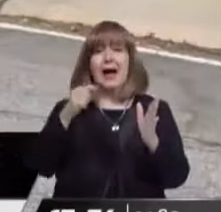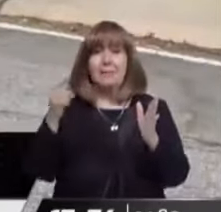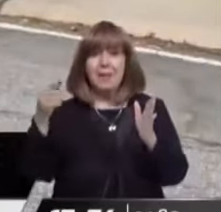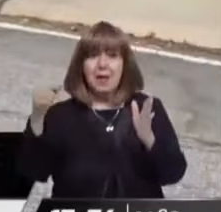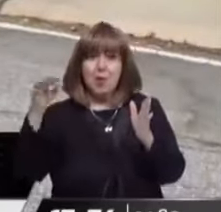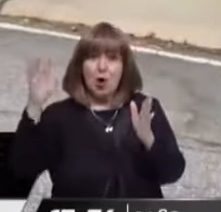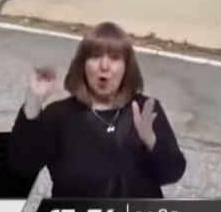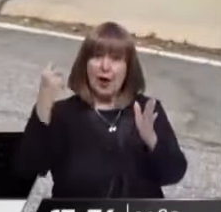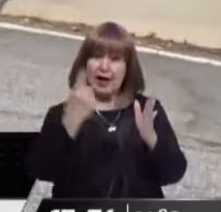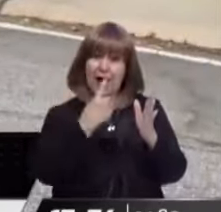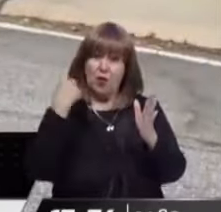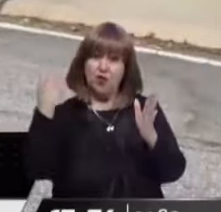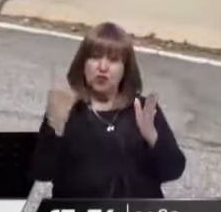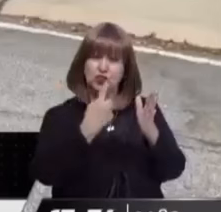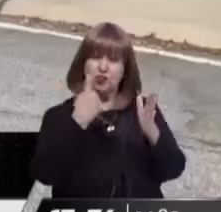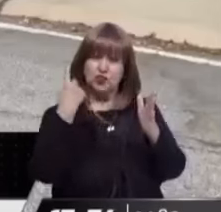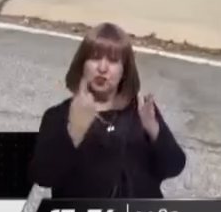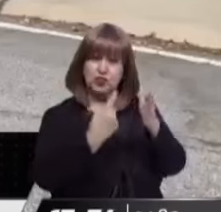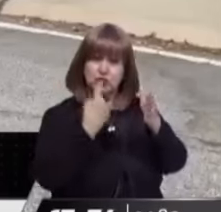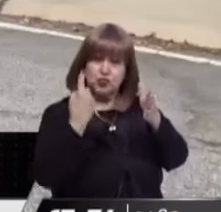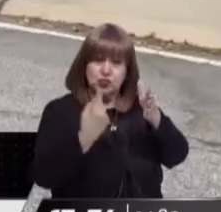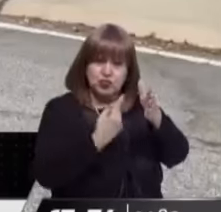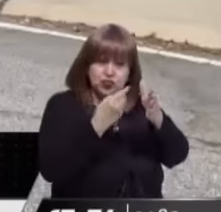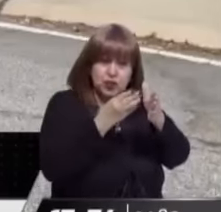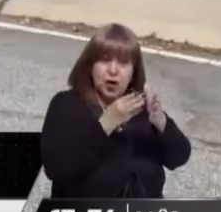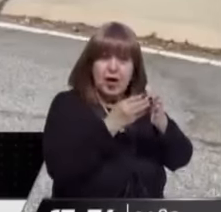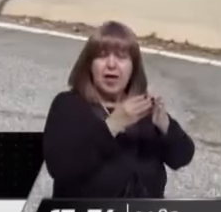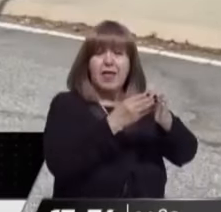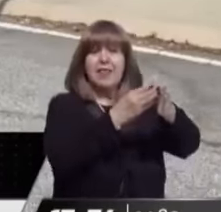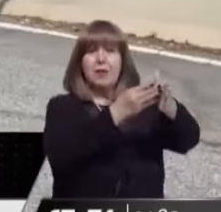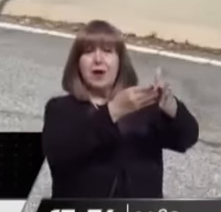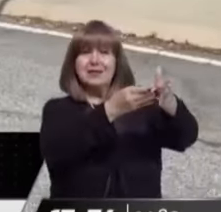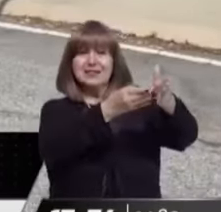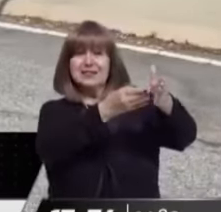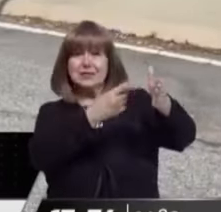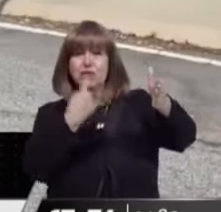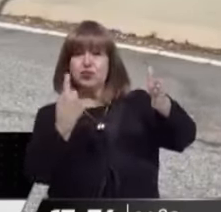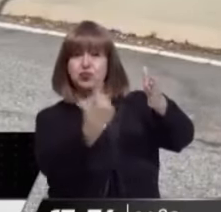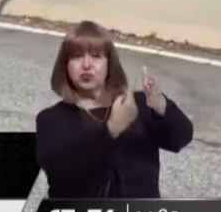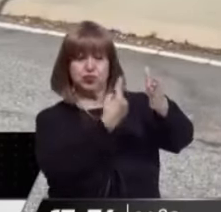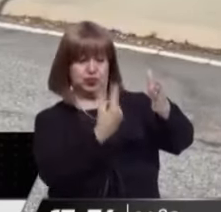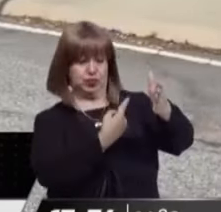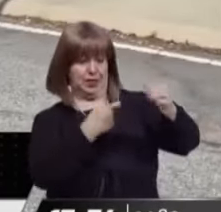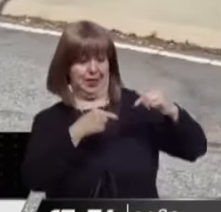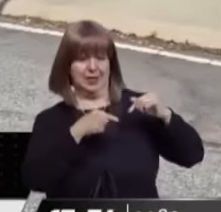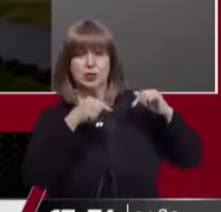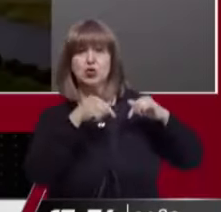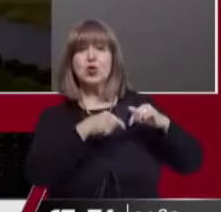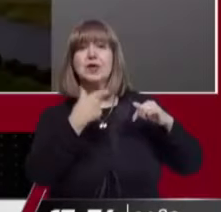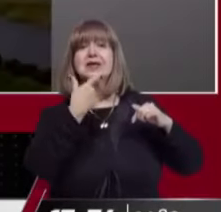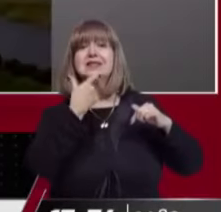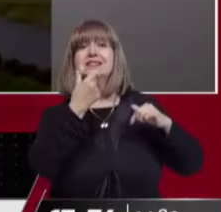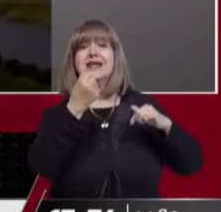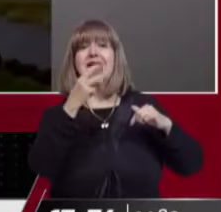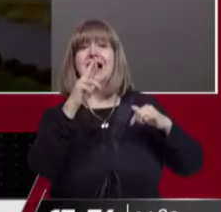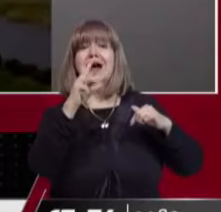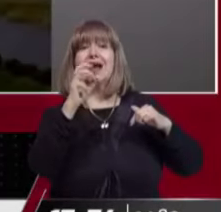hacia allí y se está desviando ahora hacia el sur, hacia Sarasota, donde promete